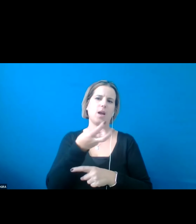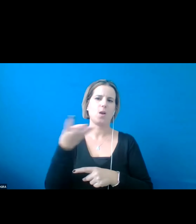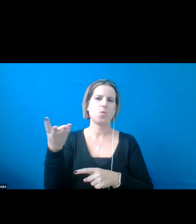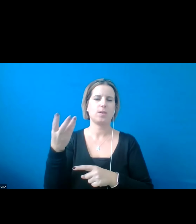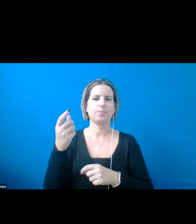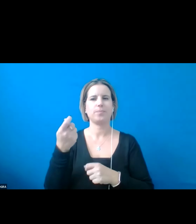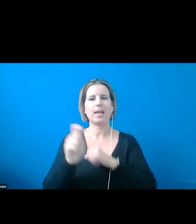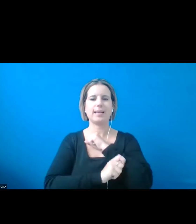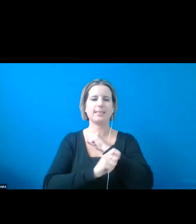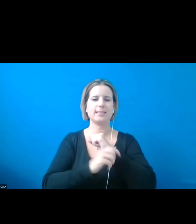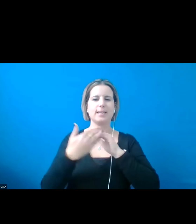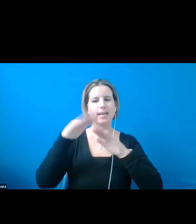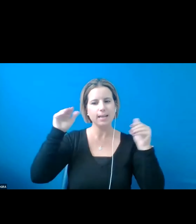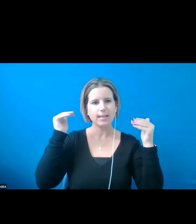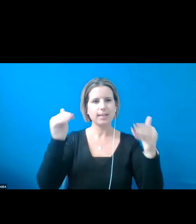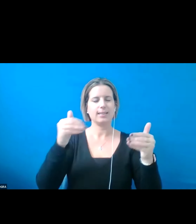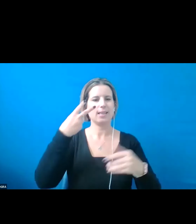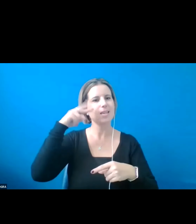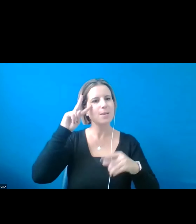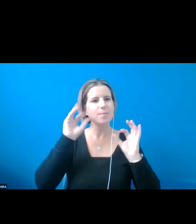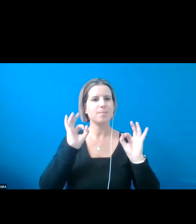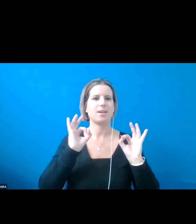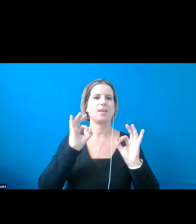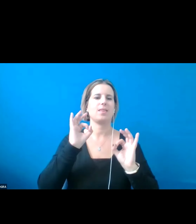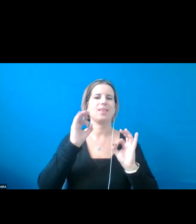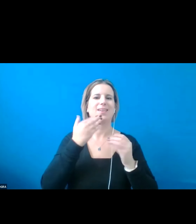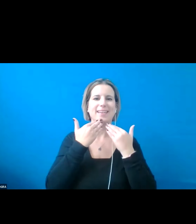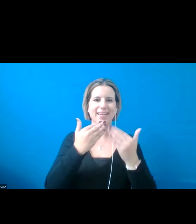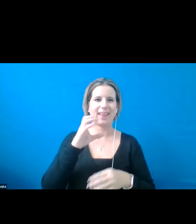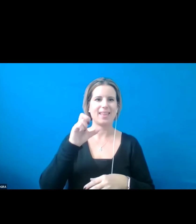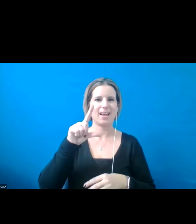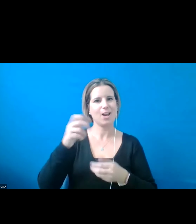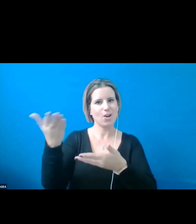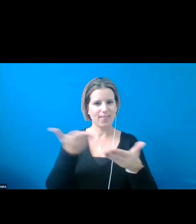atención basadas en la experiencia en esta USMIG de Granada gracias Carlos adelante